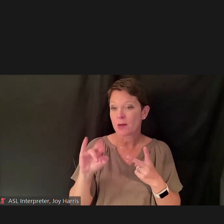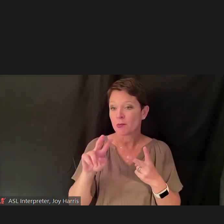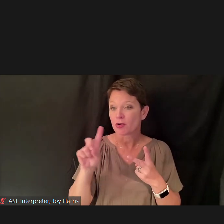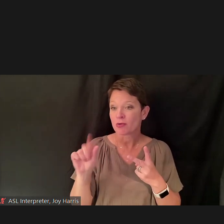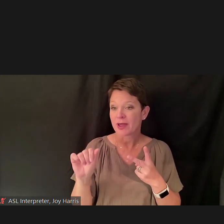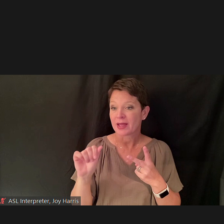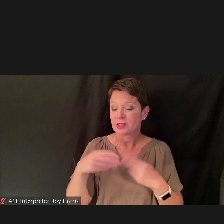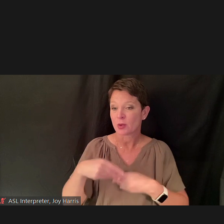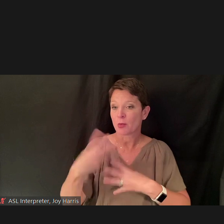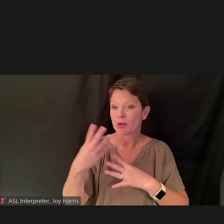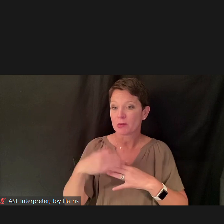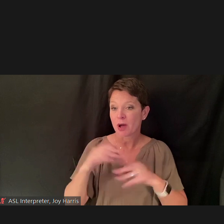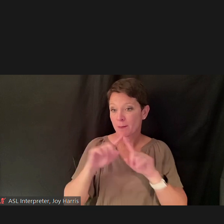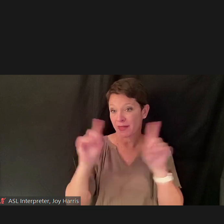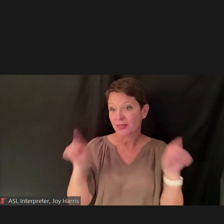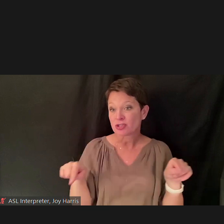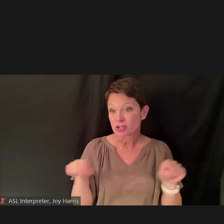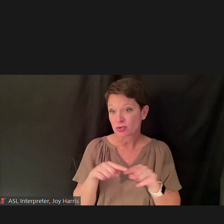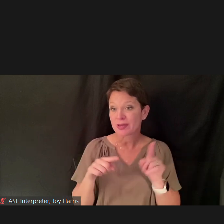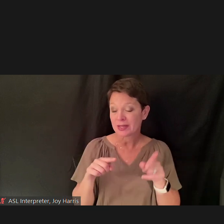de preguntas y respuestas.